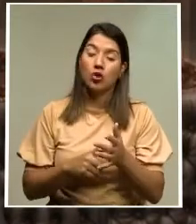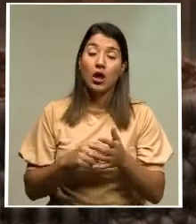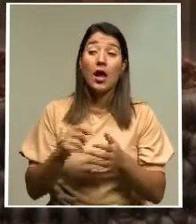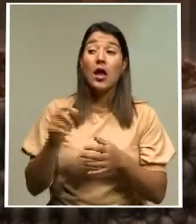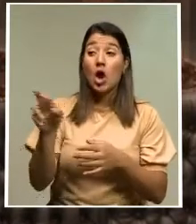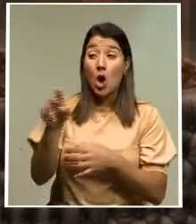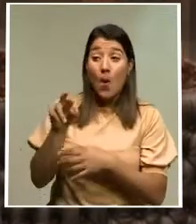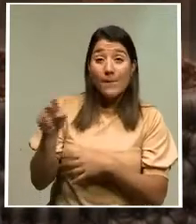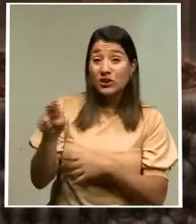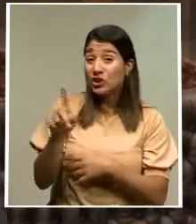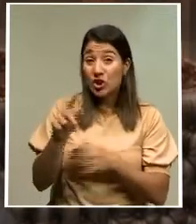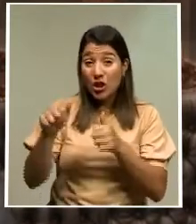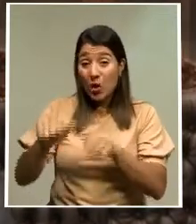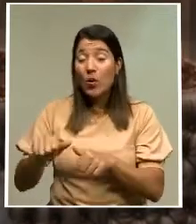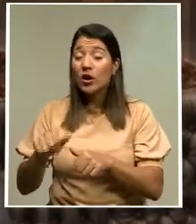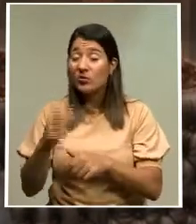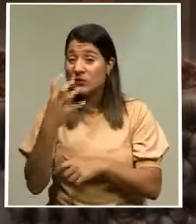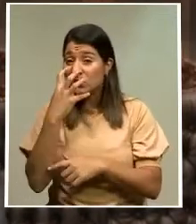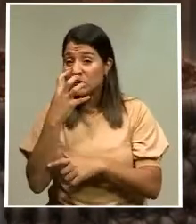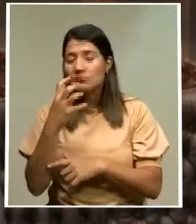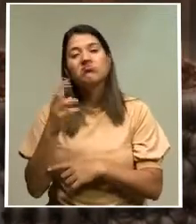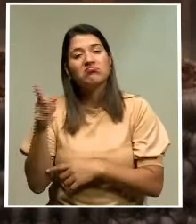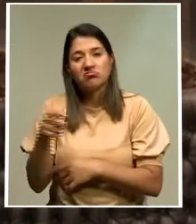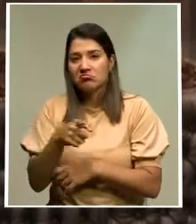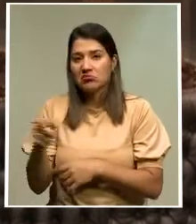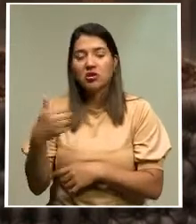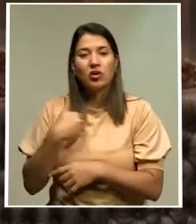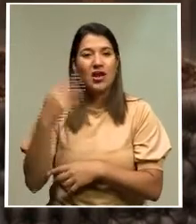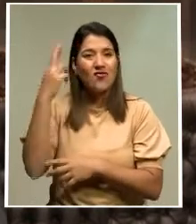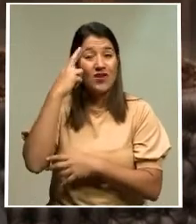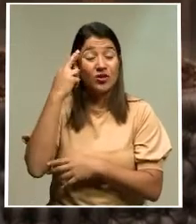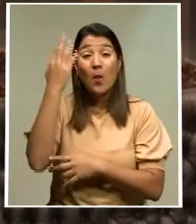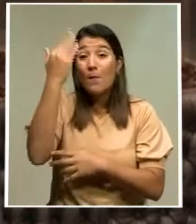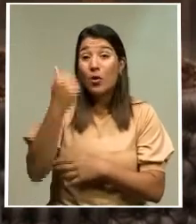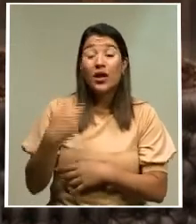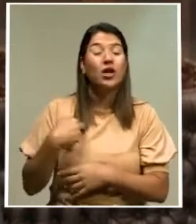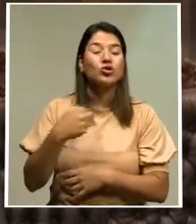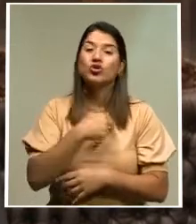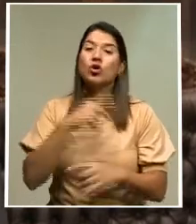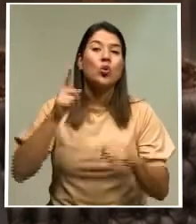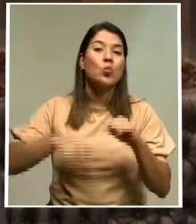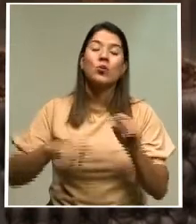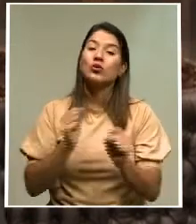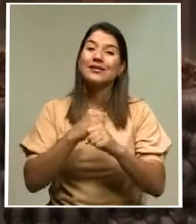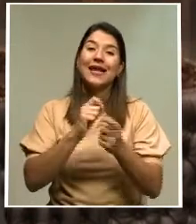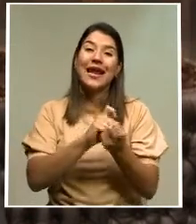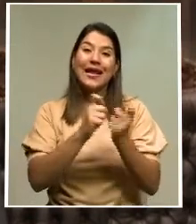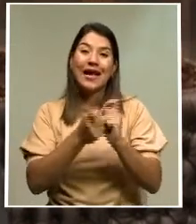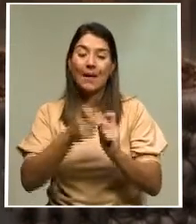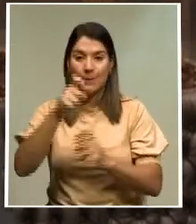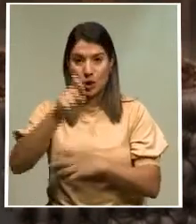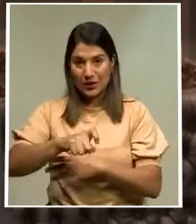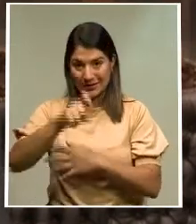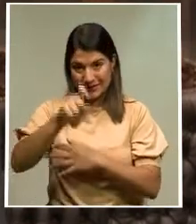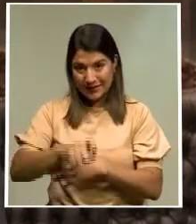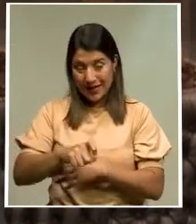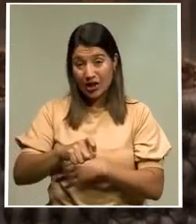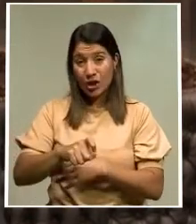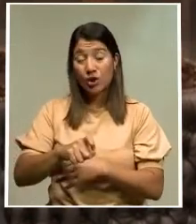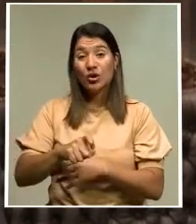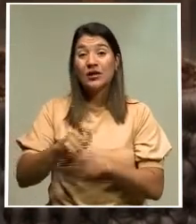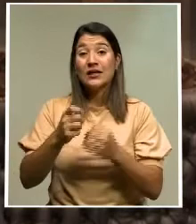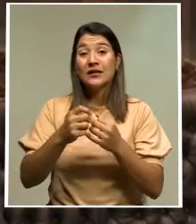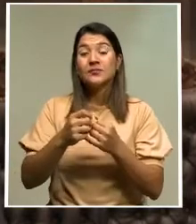razón en el enojo, porque no pudimos generar las mayorías necesarias para el proyecto de ley que no incluyeran